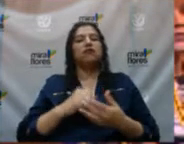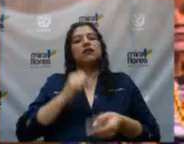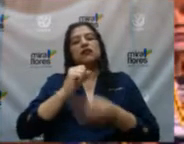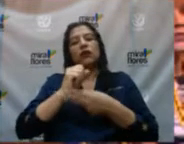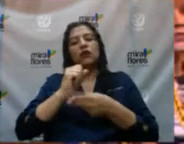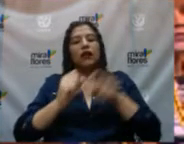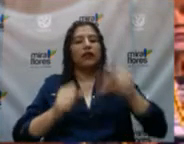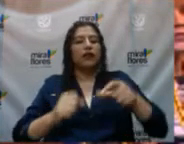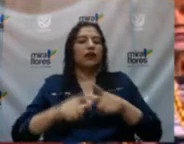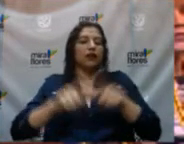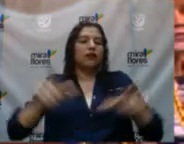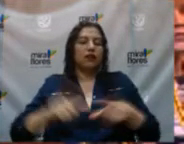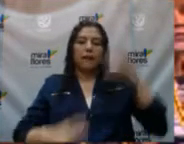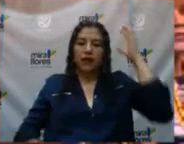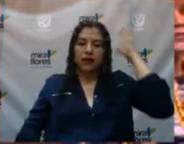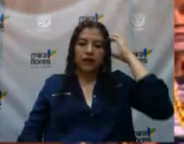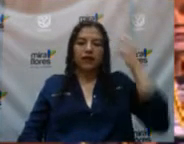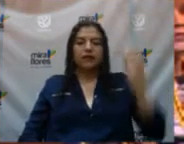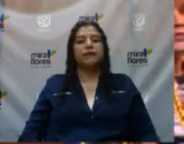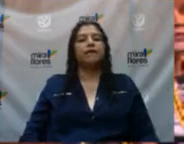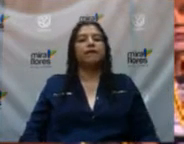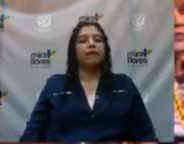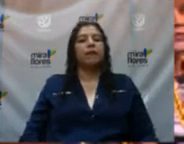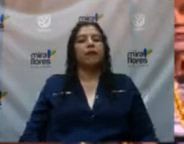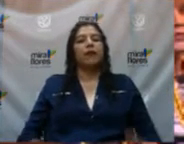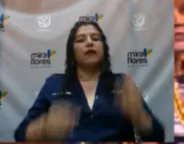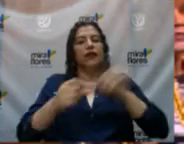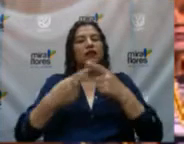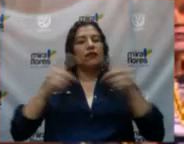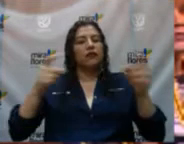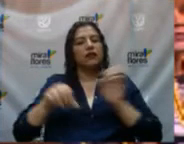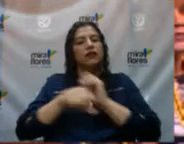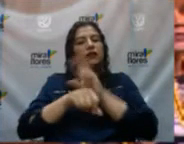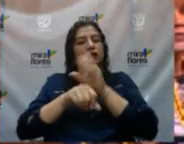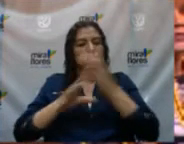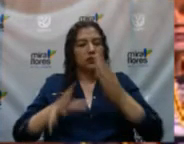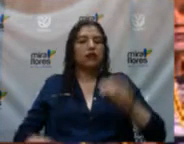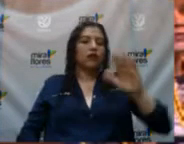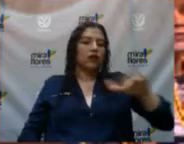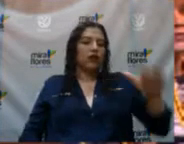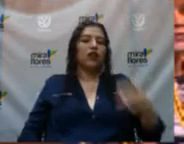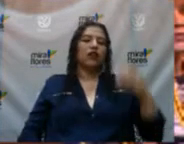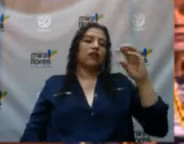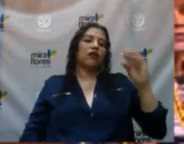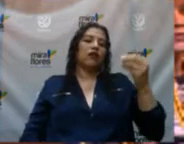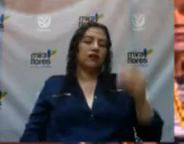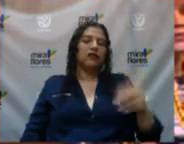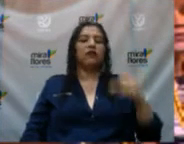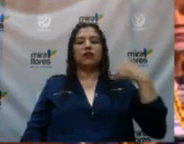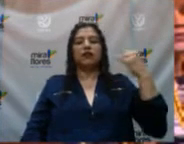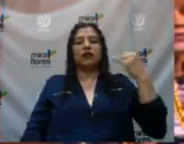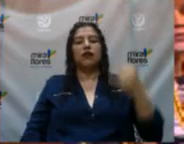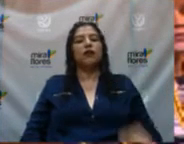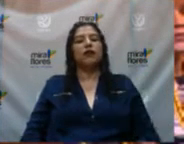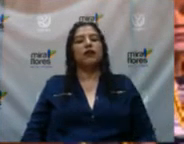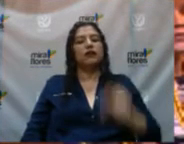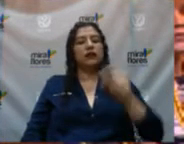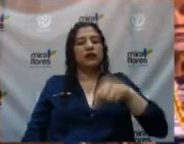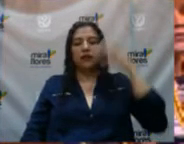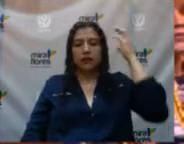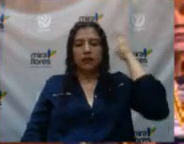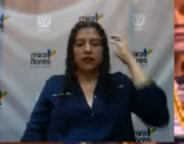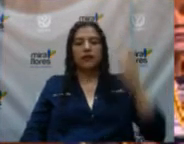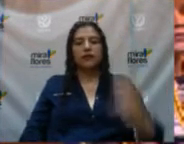de Miraflores, integrantes de los consejos de los niños, adolescentes y jóvenes de